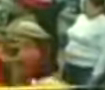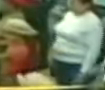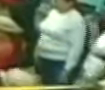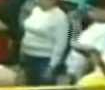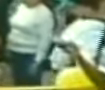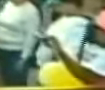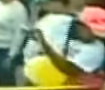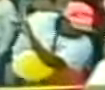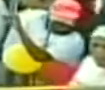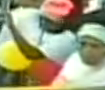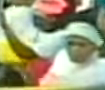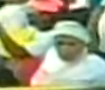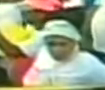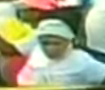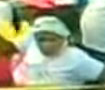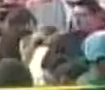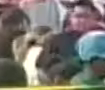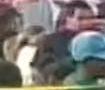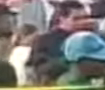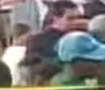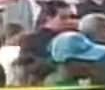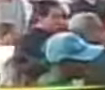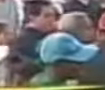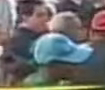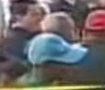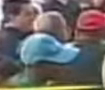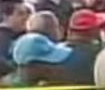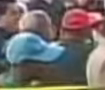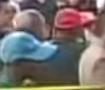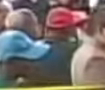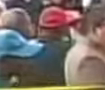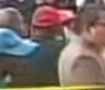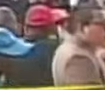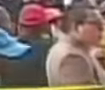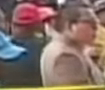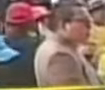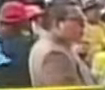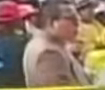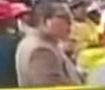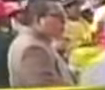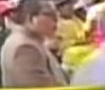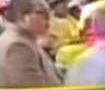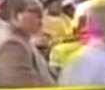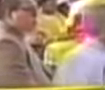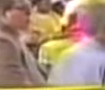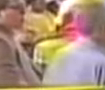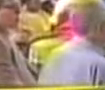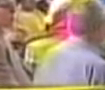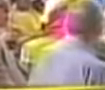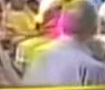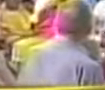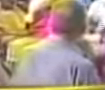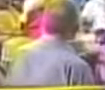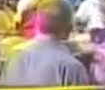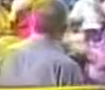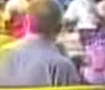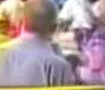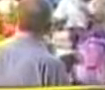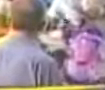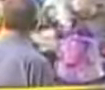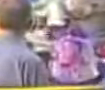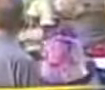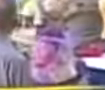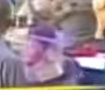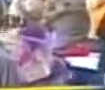campo de la educación, la ciencia, la cultura y la economía. Asimismo, la relacionada al medio ambiente, la